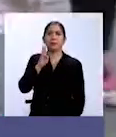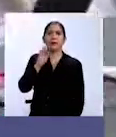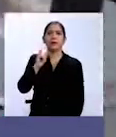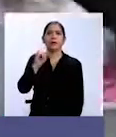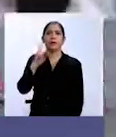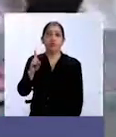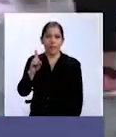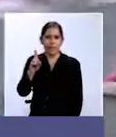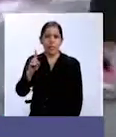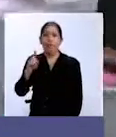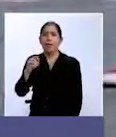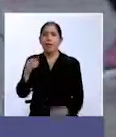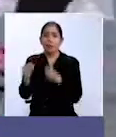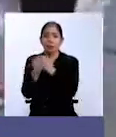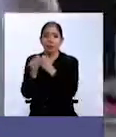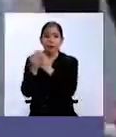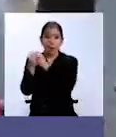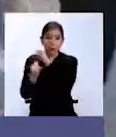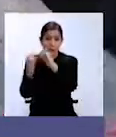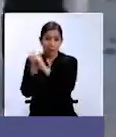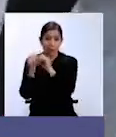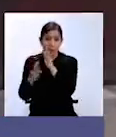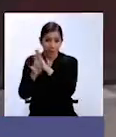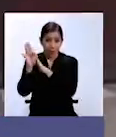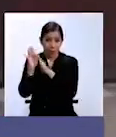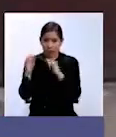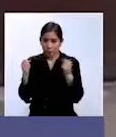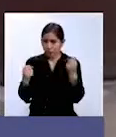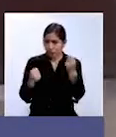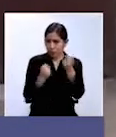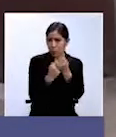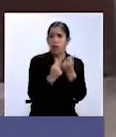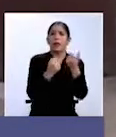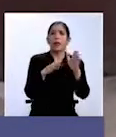Desarrollo, ya diseñó el proyecto censal.